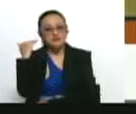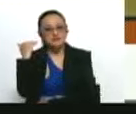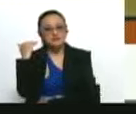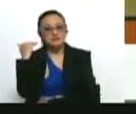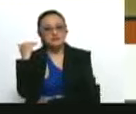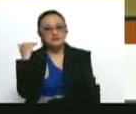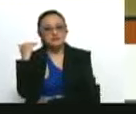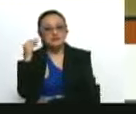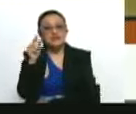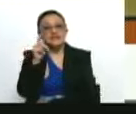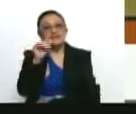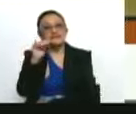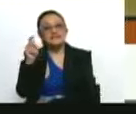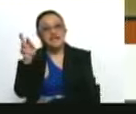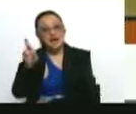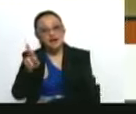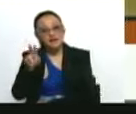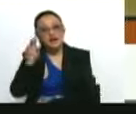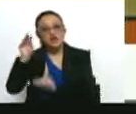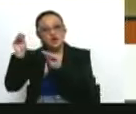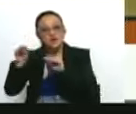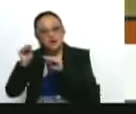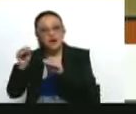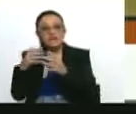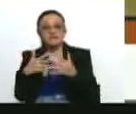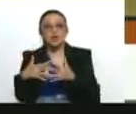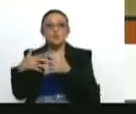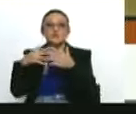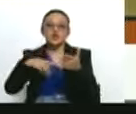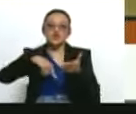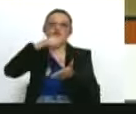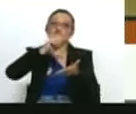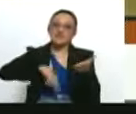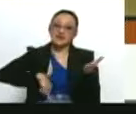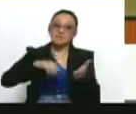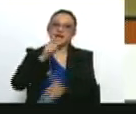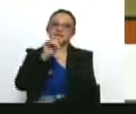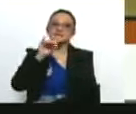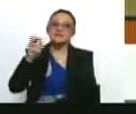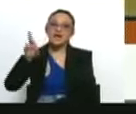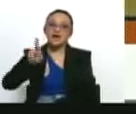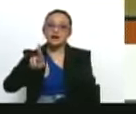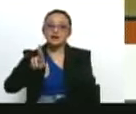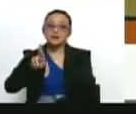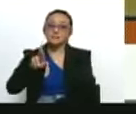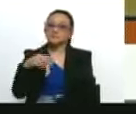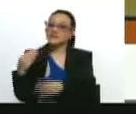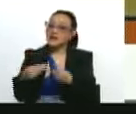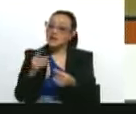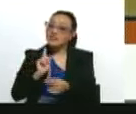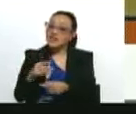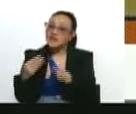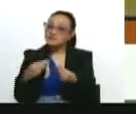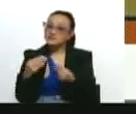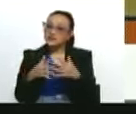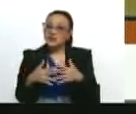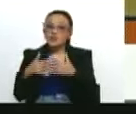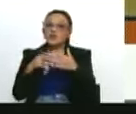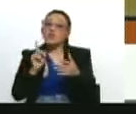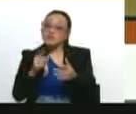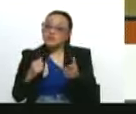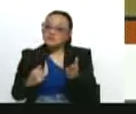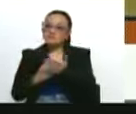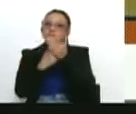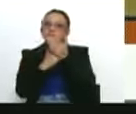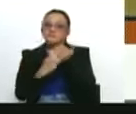Y el TIAR, cuando ellos lo invocan, Estados Unidos es firmante del TIAR. ¿Qué debió haber hecho Estados Unidos? ¿Apoyar